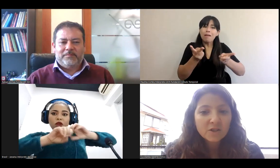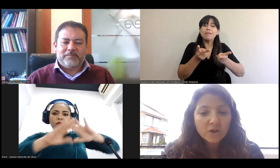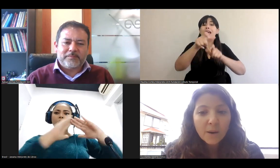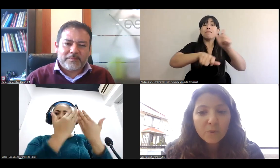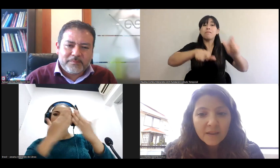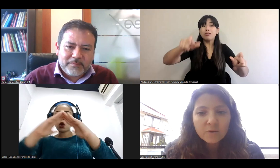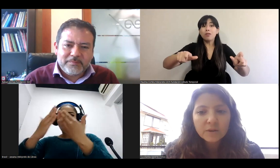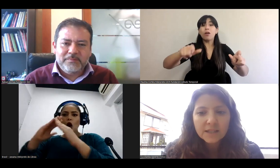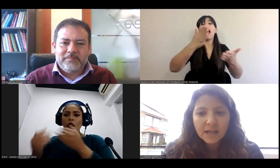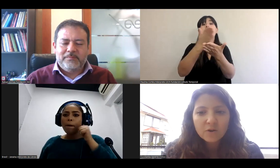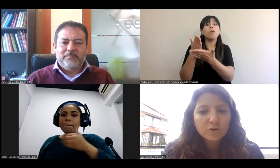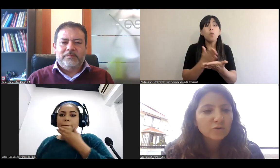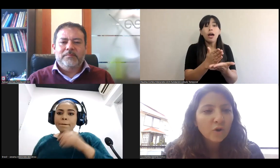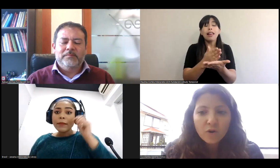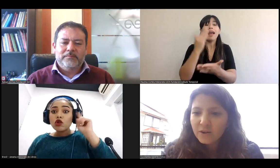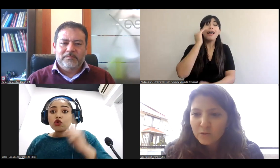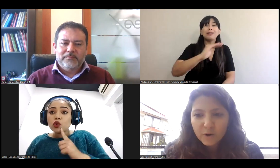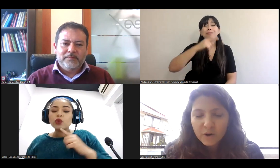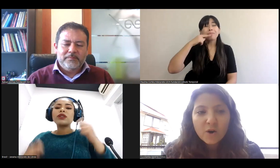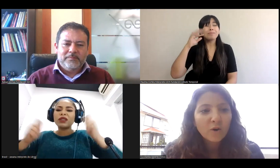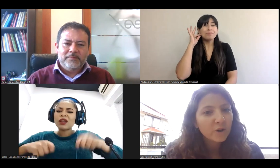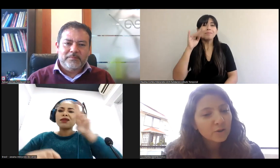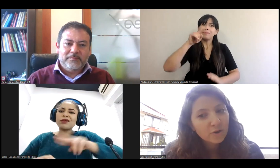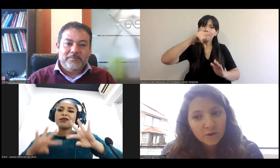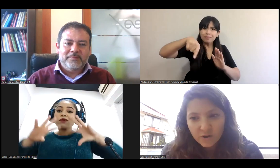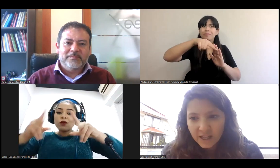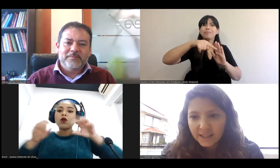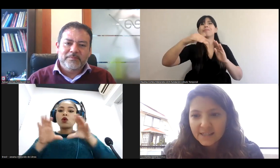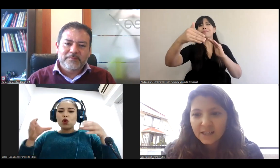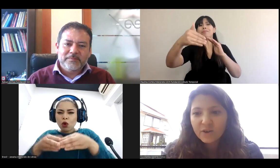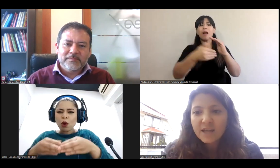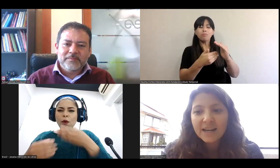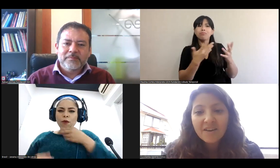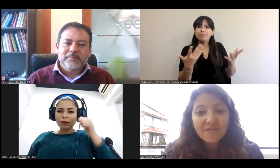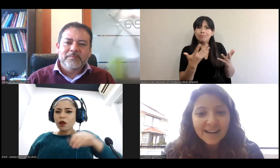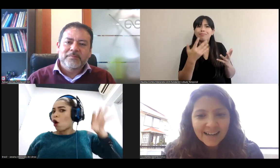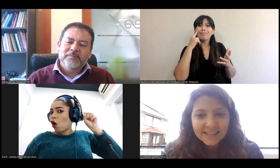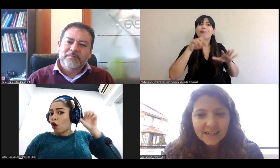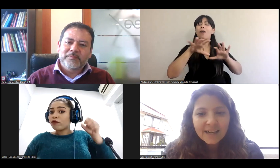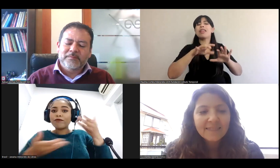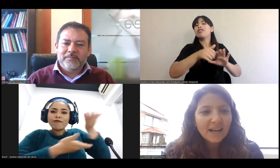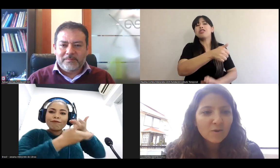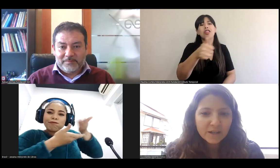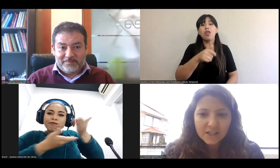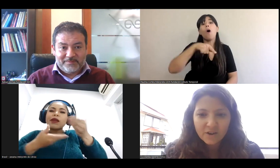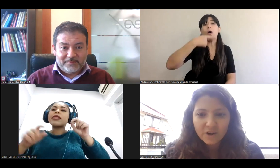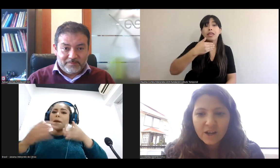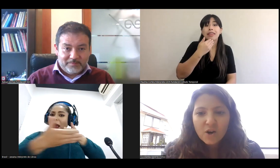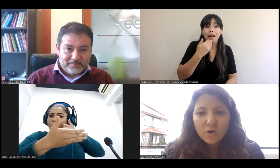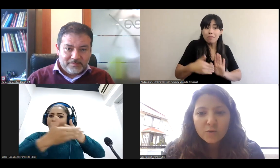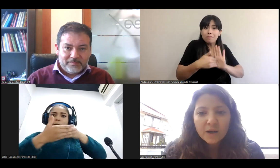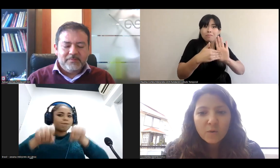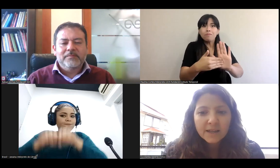niños y niñas sordas puedan utilizarlo con todo el grupo, con los niños sordos y oyentes, ¿cierto? Y derribar barreras de la